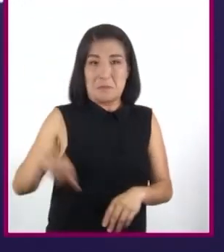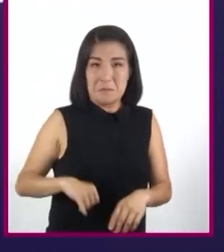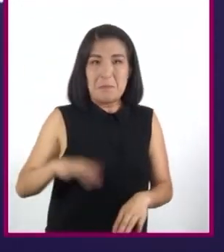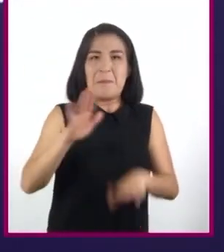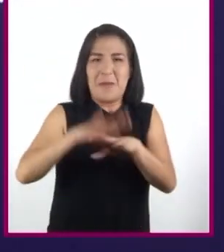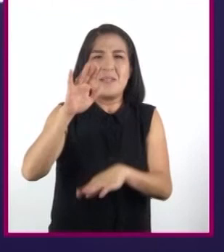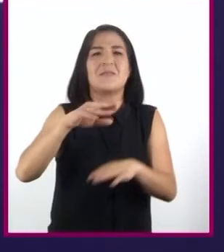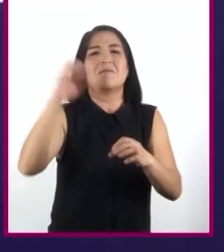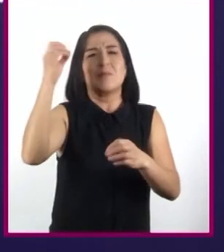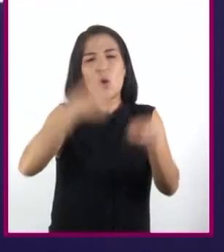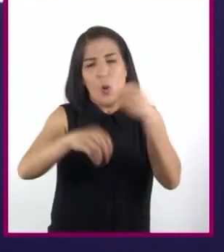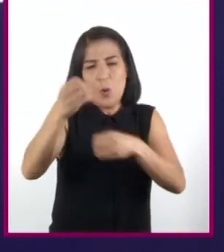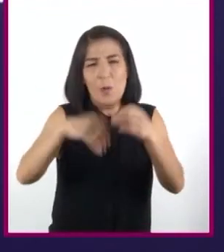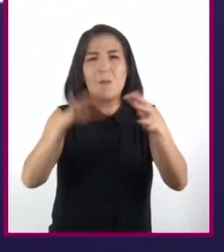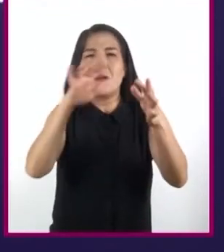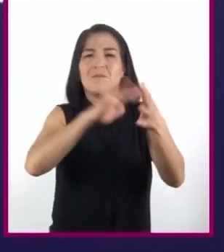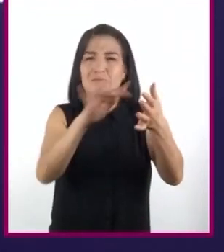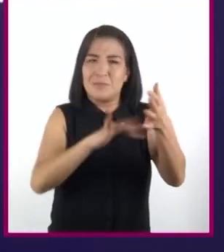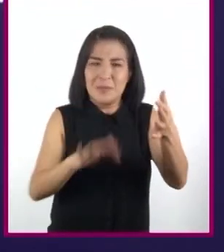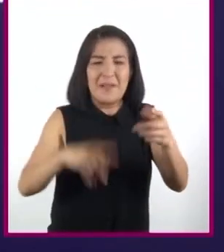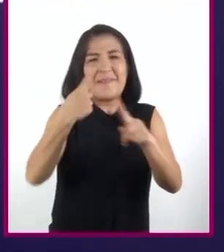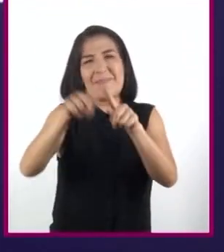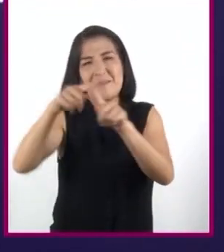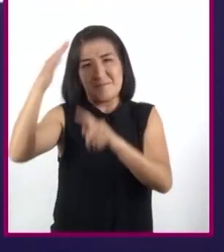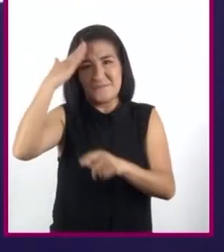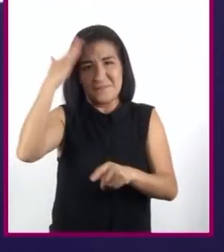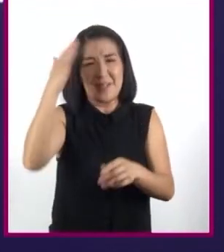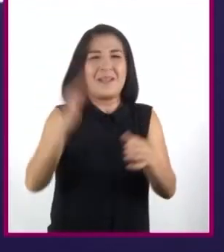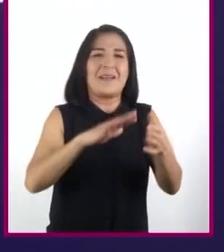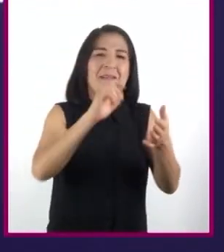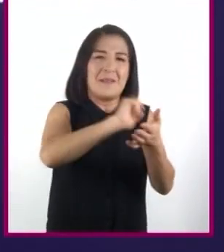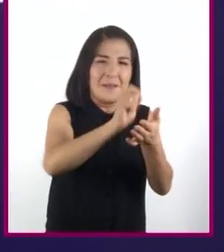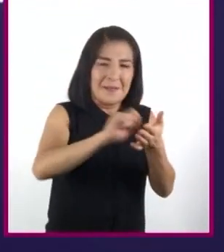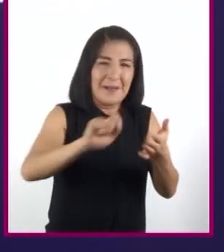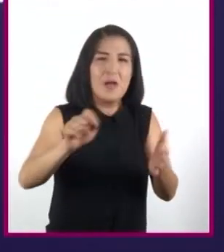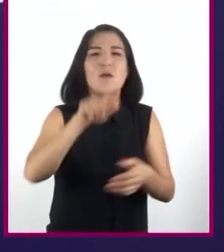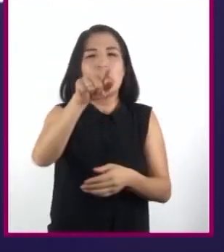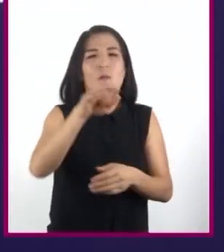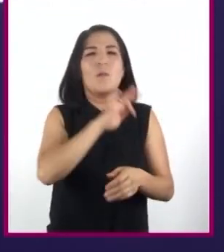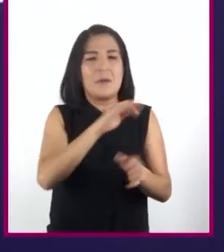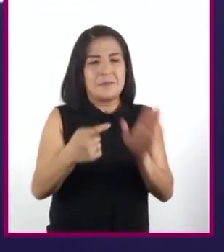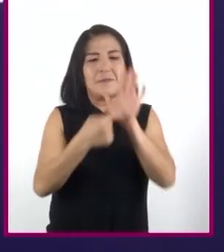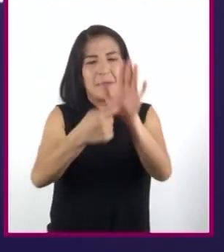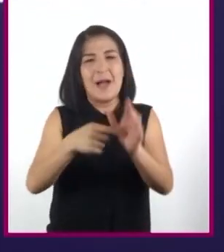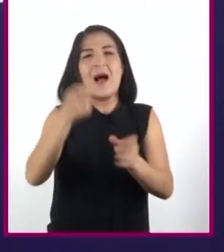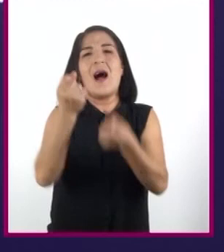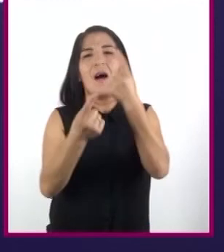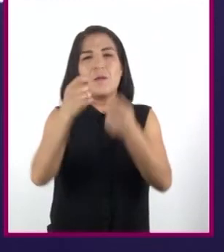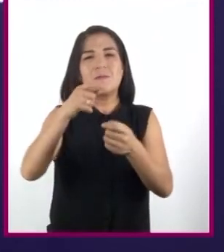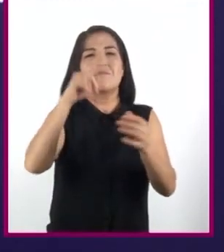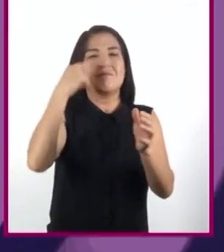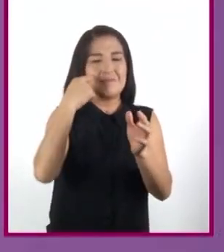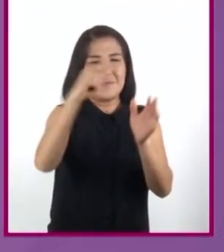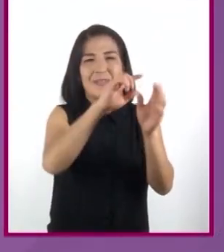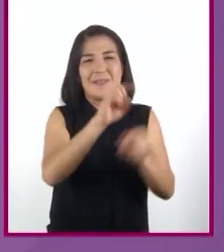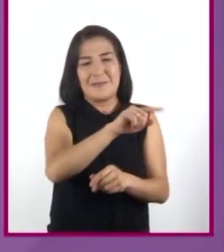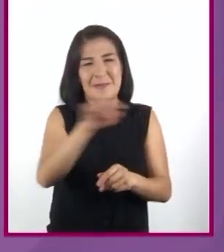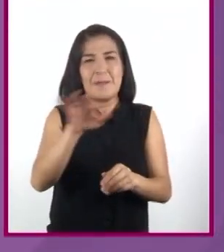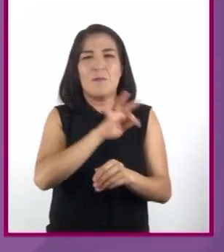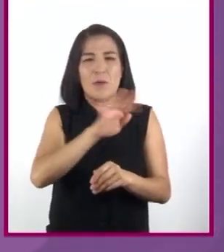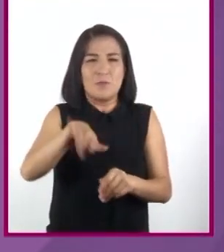más obras literarias de diversos autores, aquí te señalamos algunas páginas que puedes consultar.